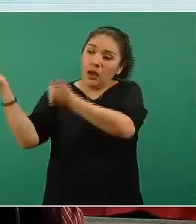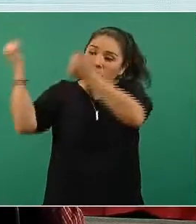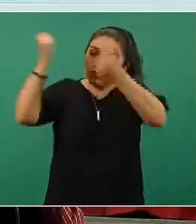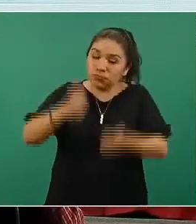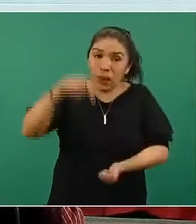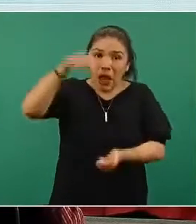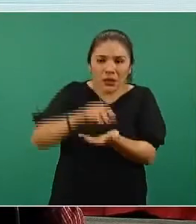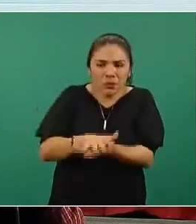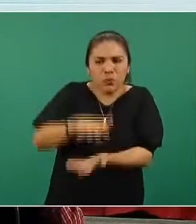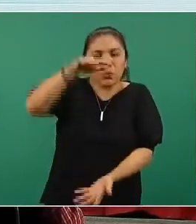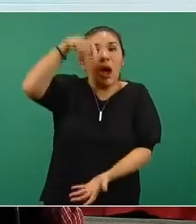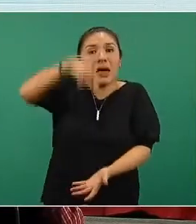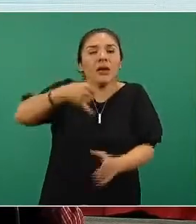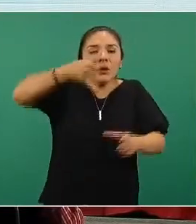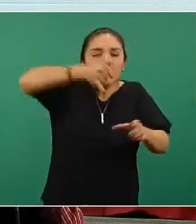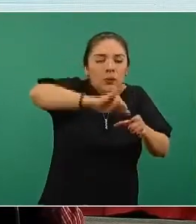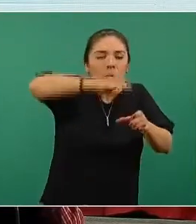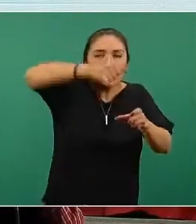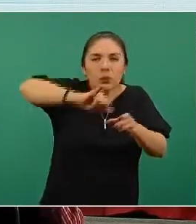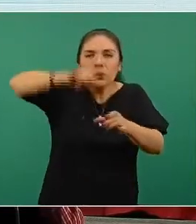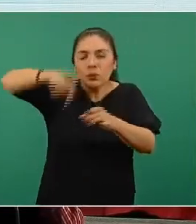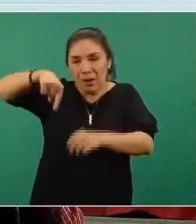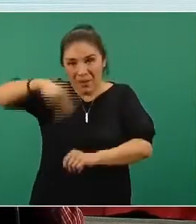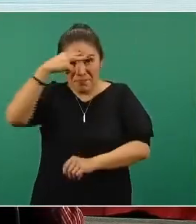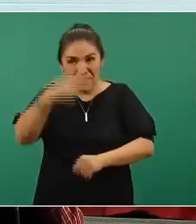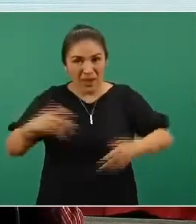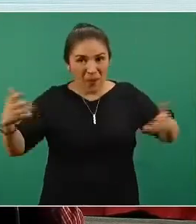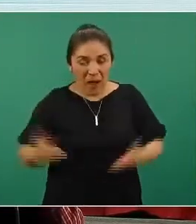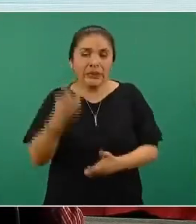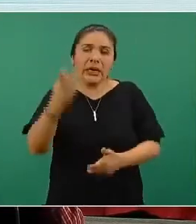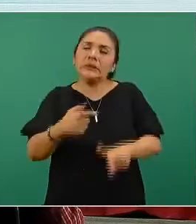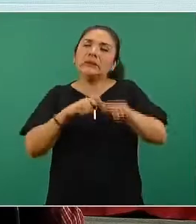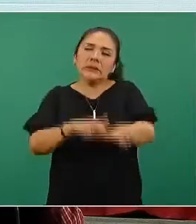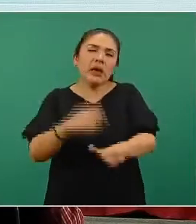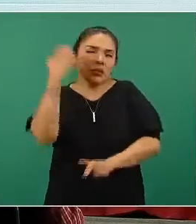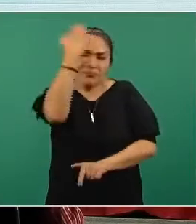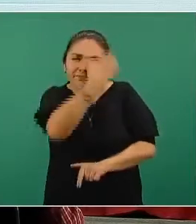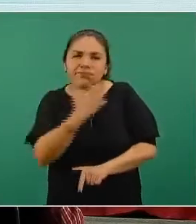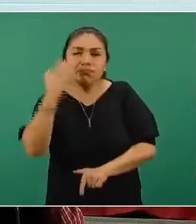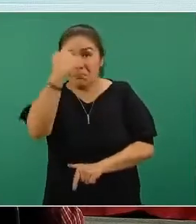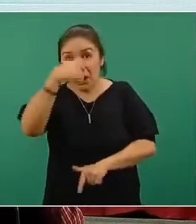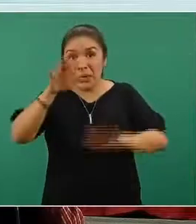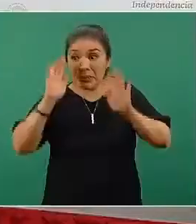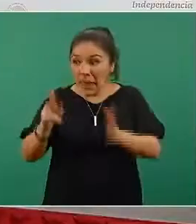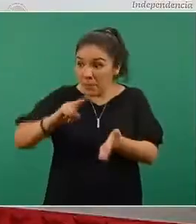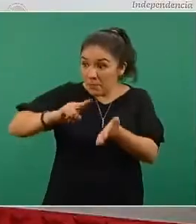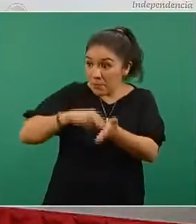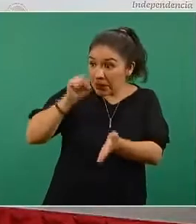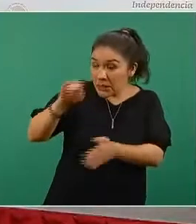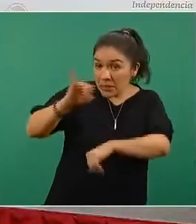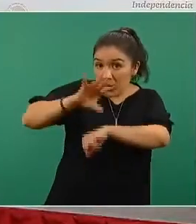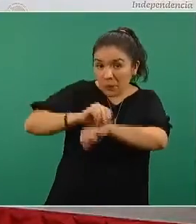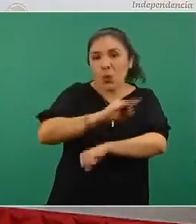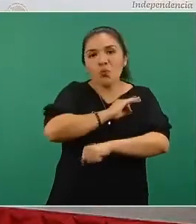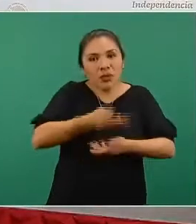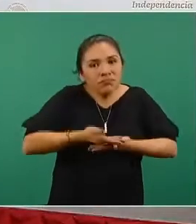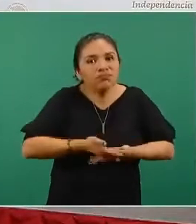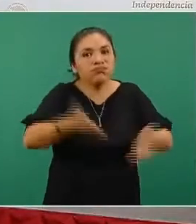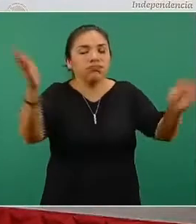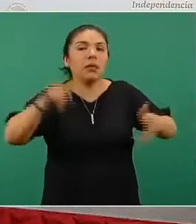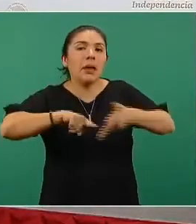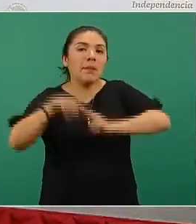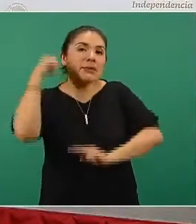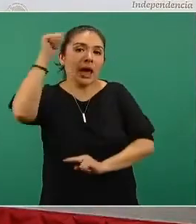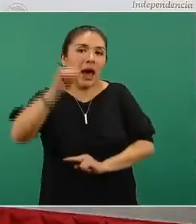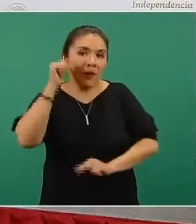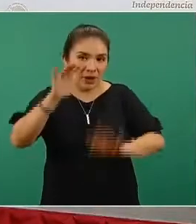México, pero esto sigue todavía en un proceso de evaluación para su liberación, y se espera posiblemente que en abril se